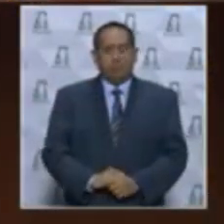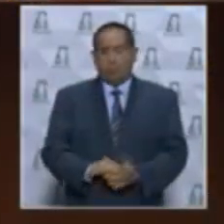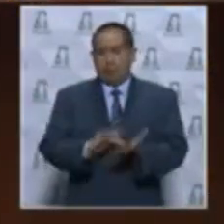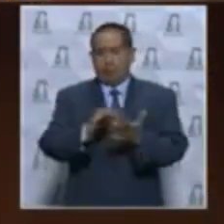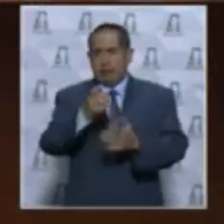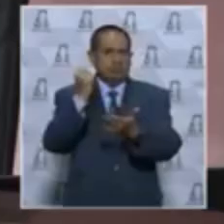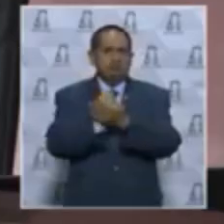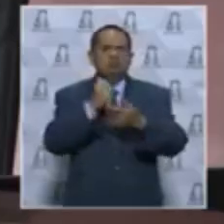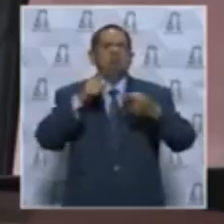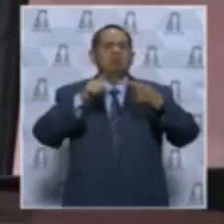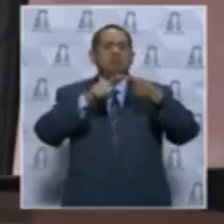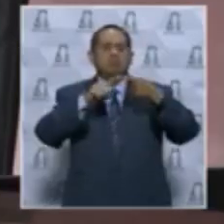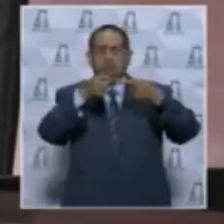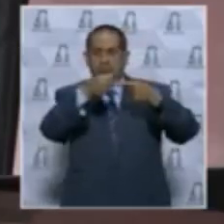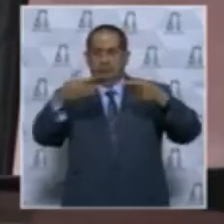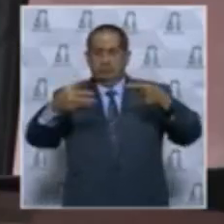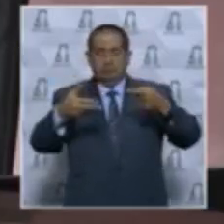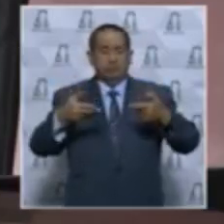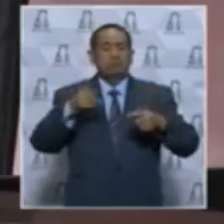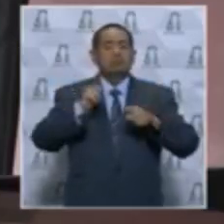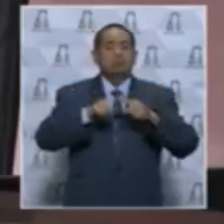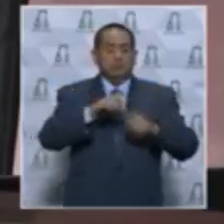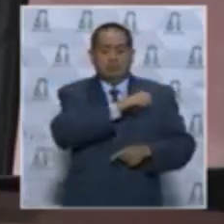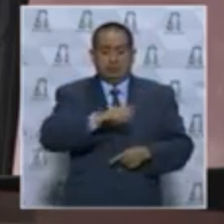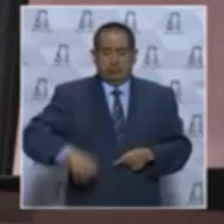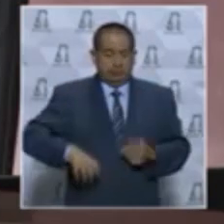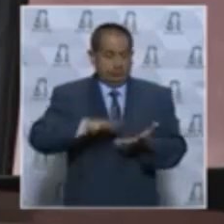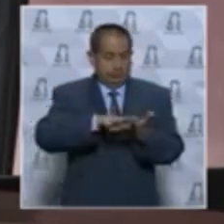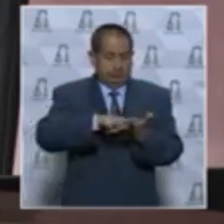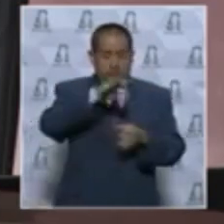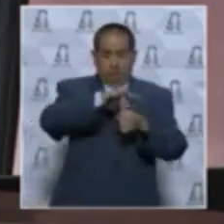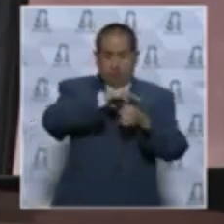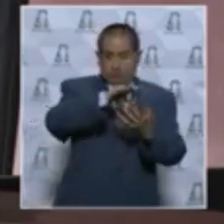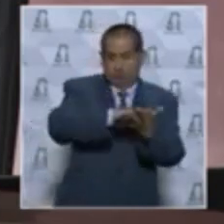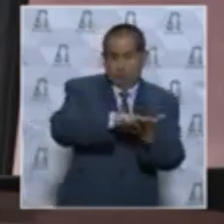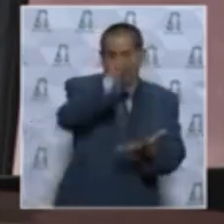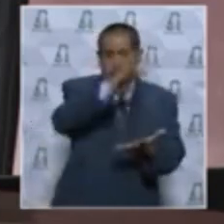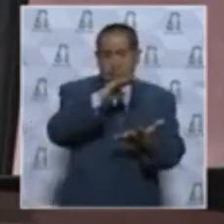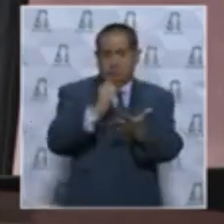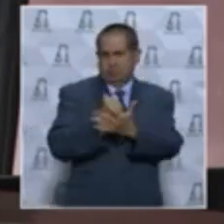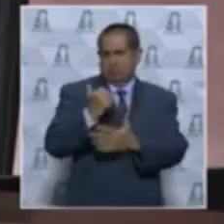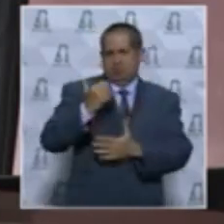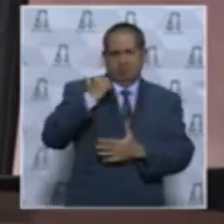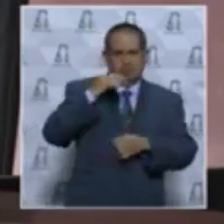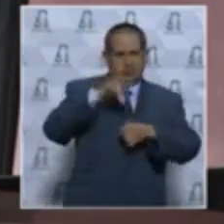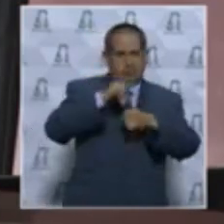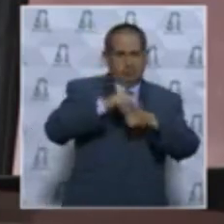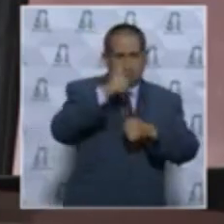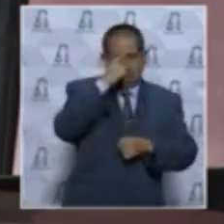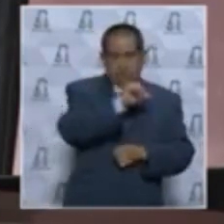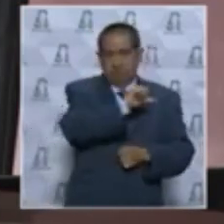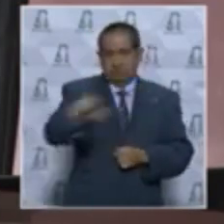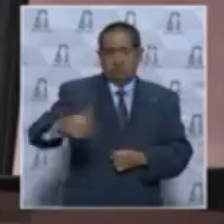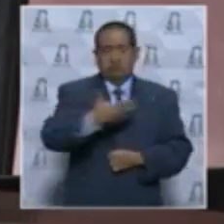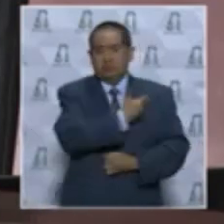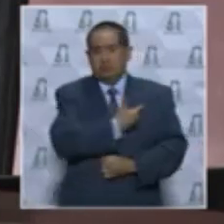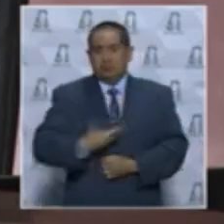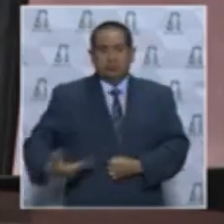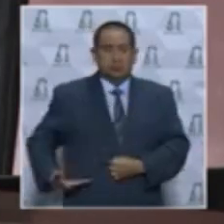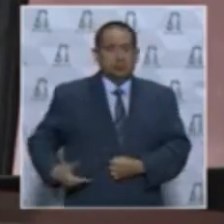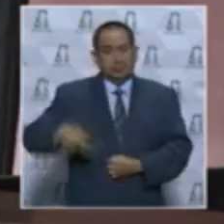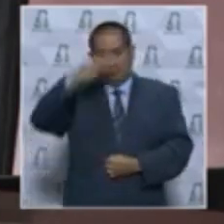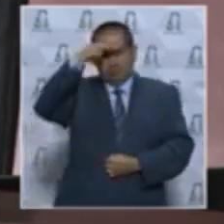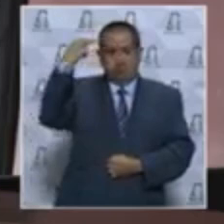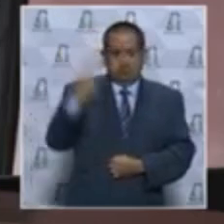de mexico el candidato que obtuvo la mayoría de los votos en la elección de presidente de los estados unidos mexicanos